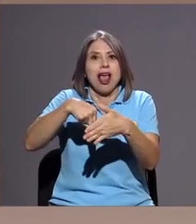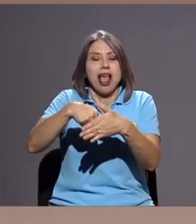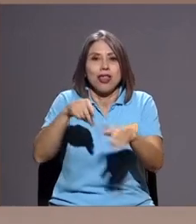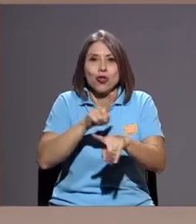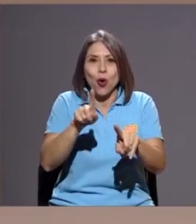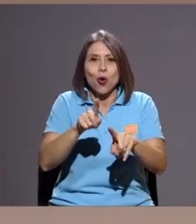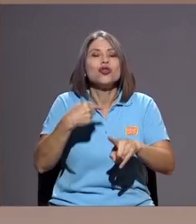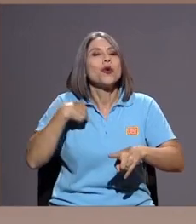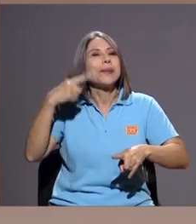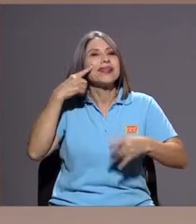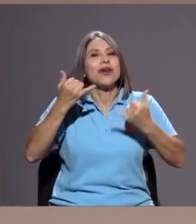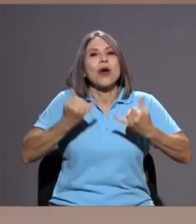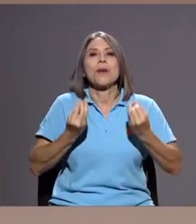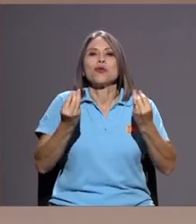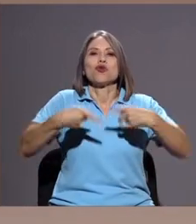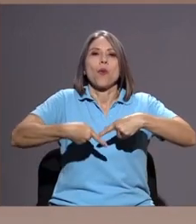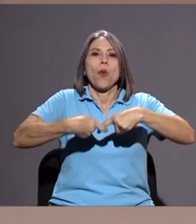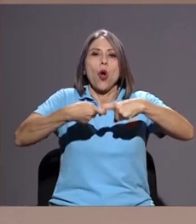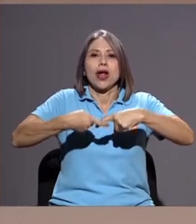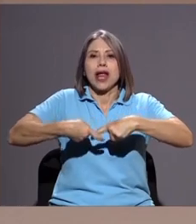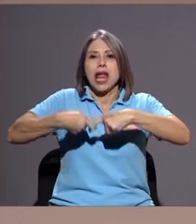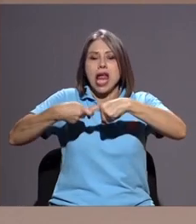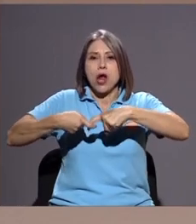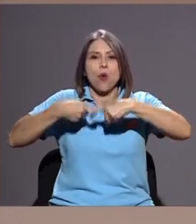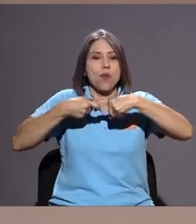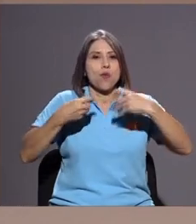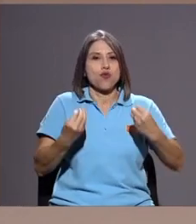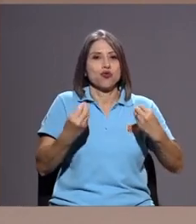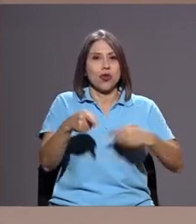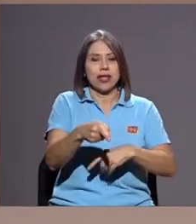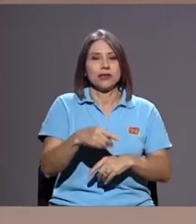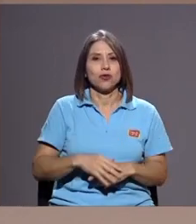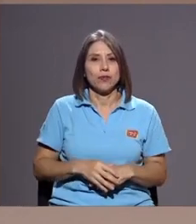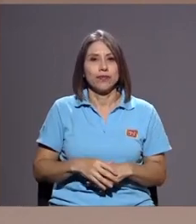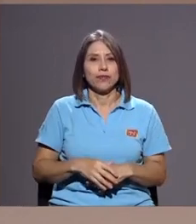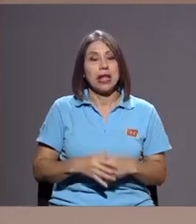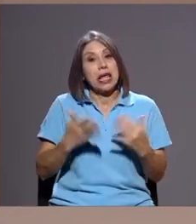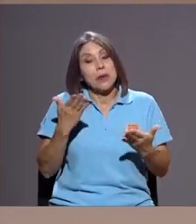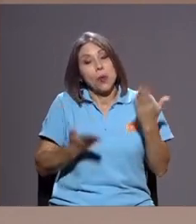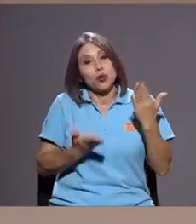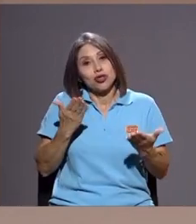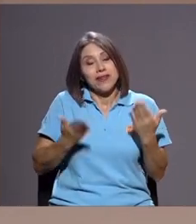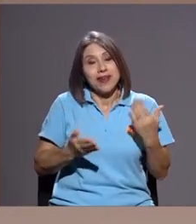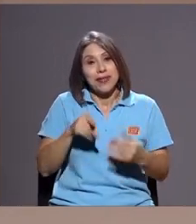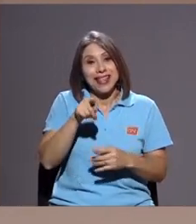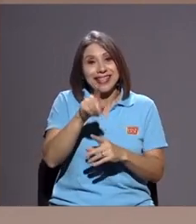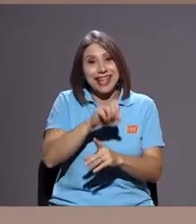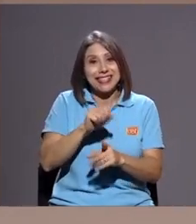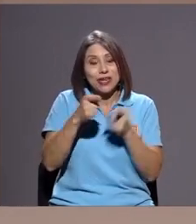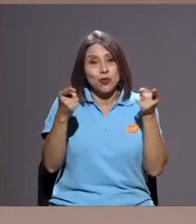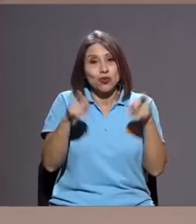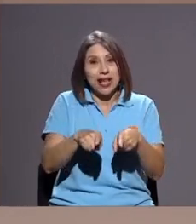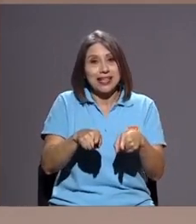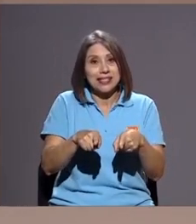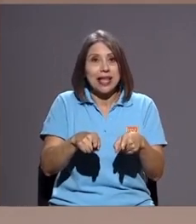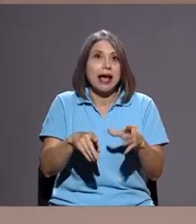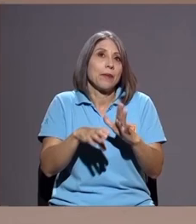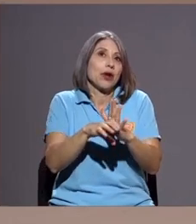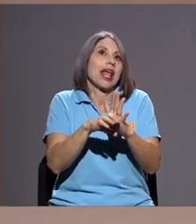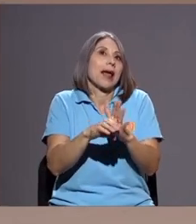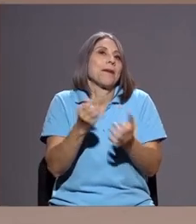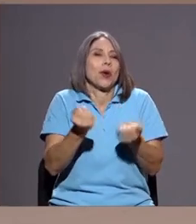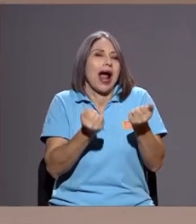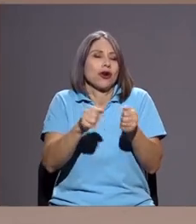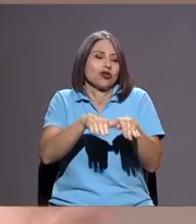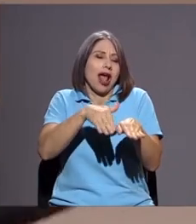eso posiblemente aquel lugar en esa circunstancia tal vez vendiendo con helicópteros o sacar algunos de los